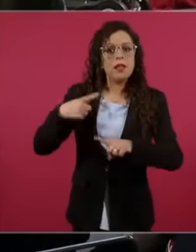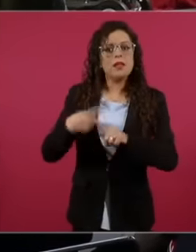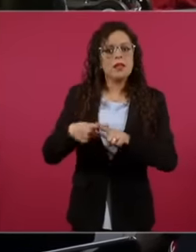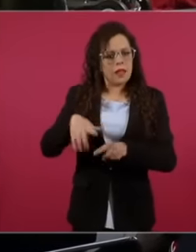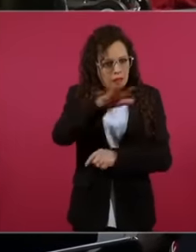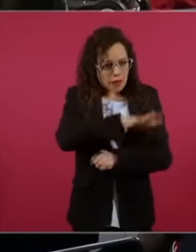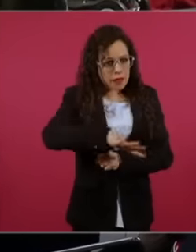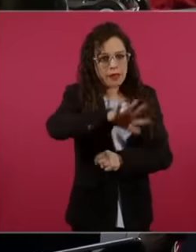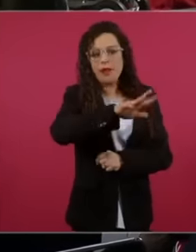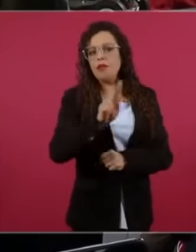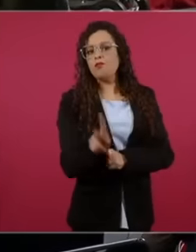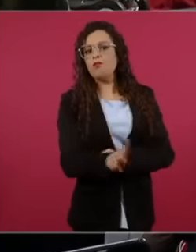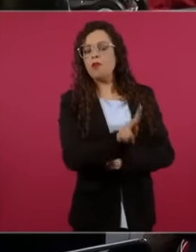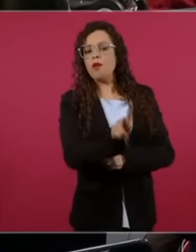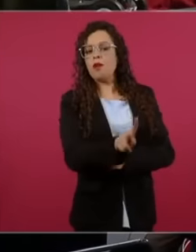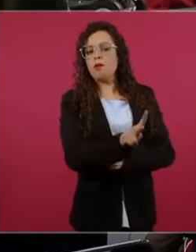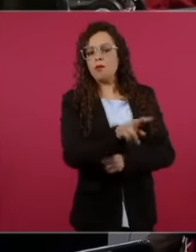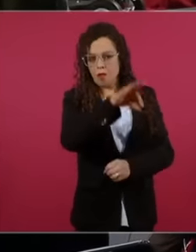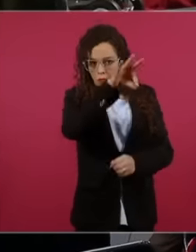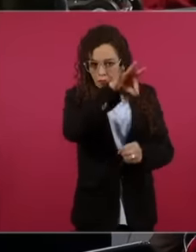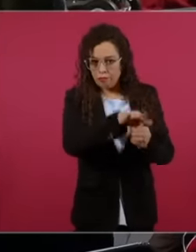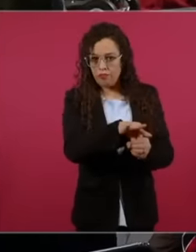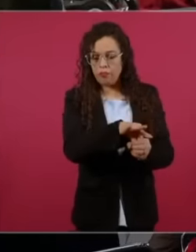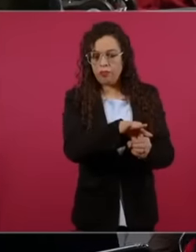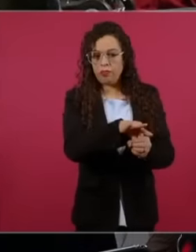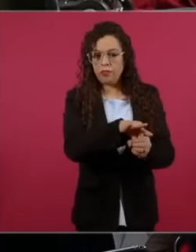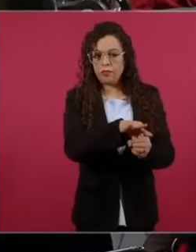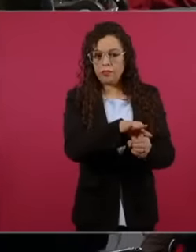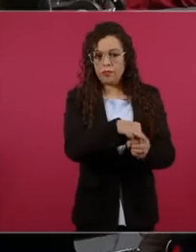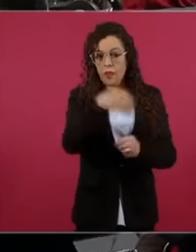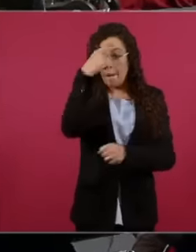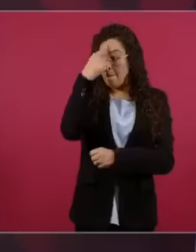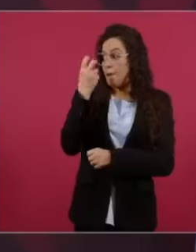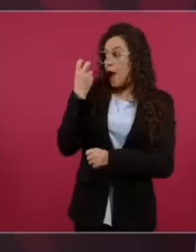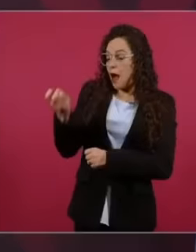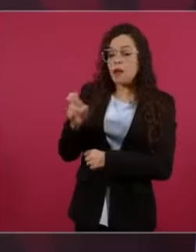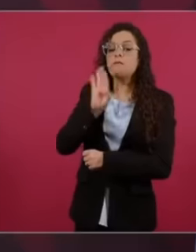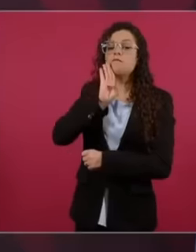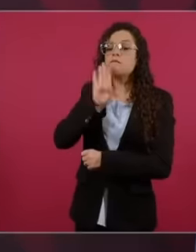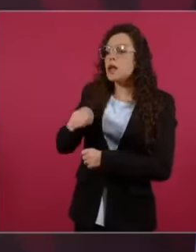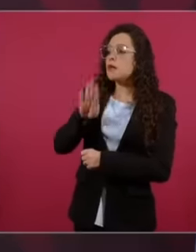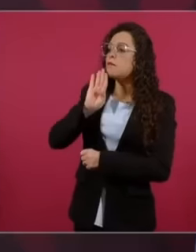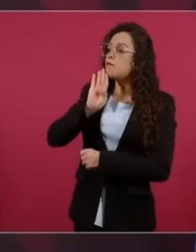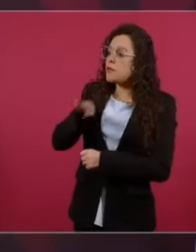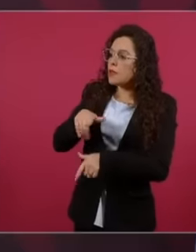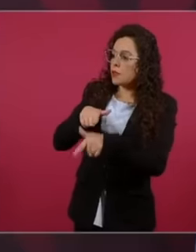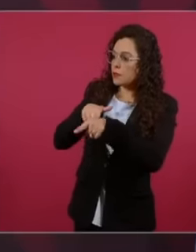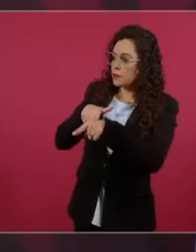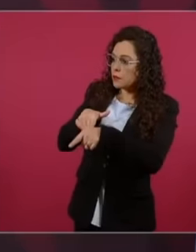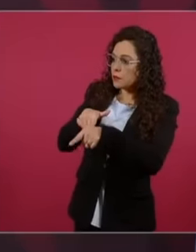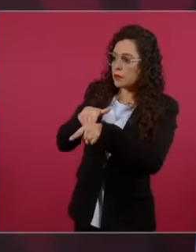Y también no se les va a despedir.